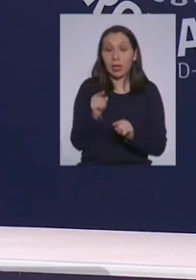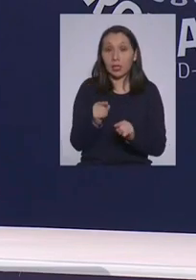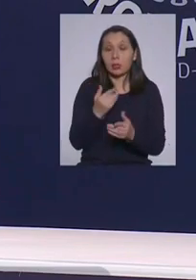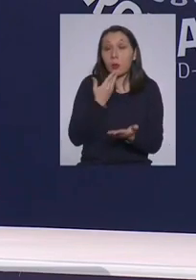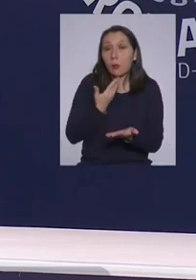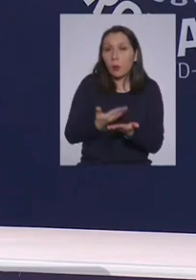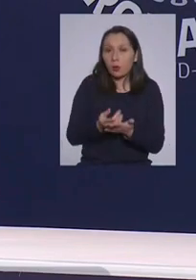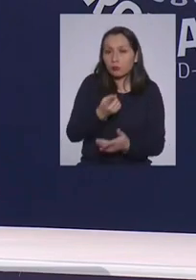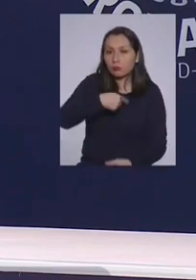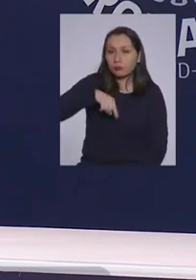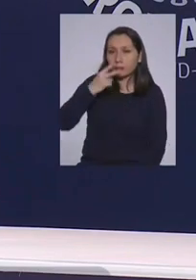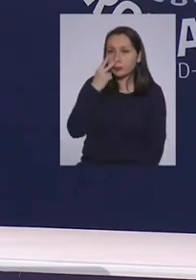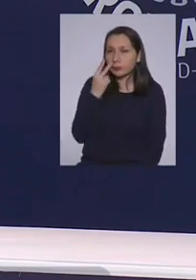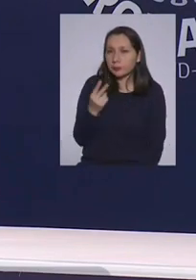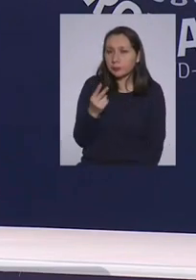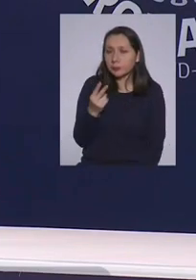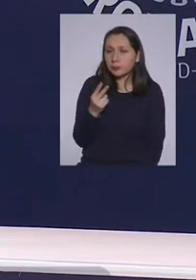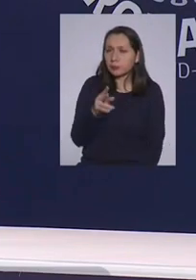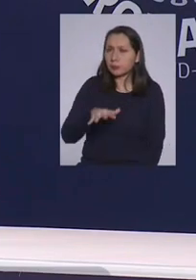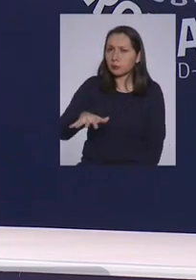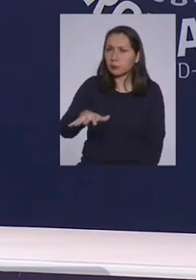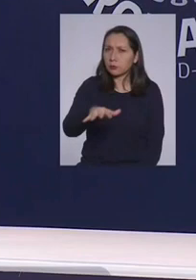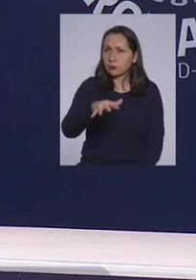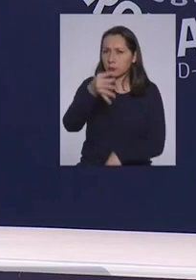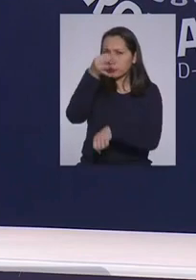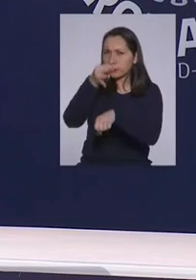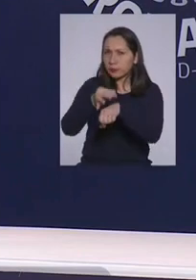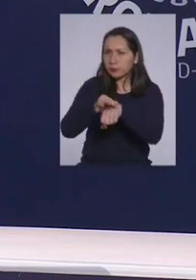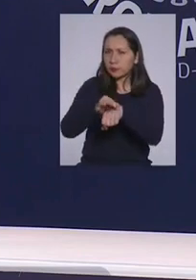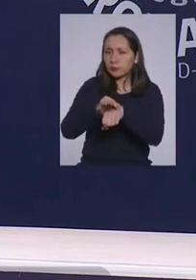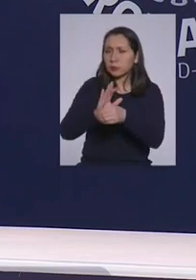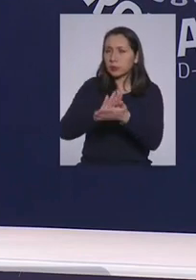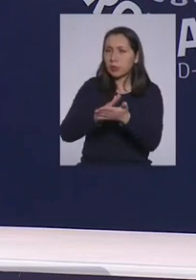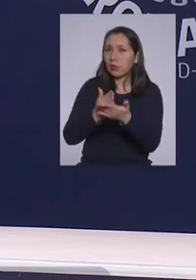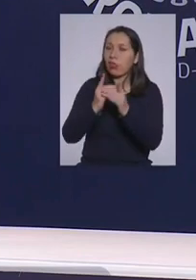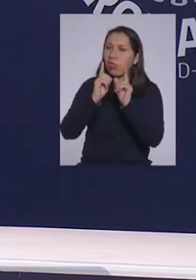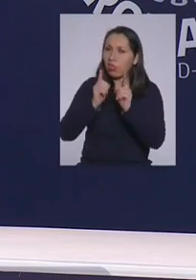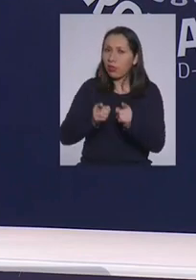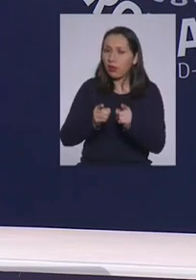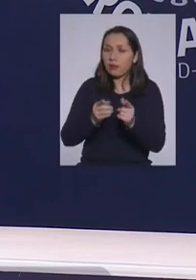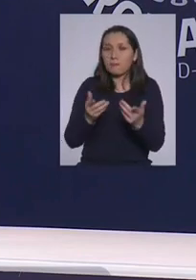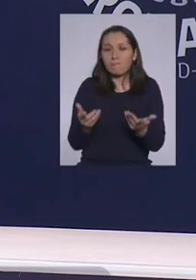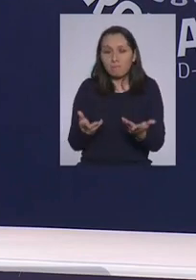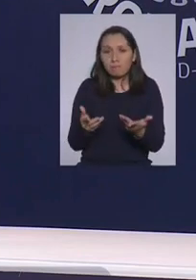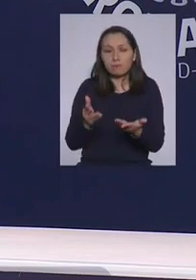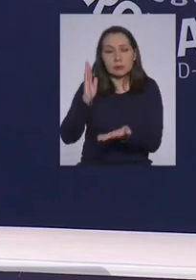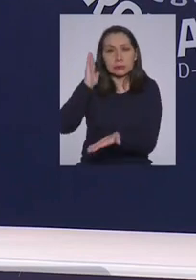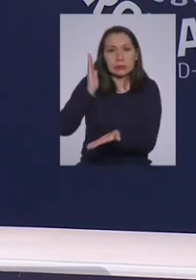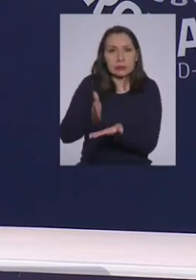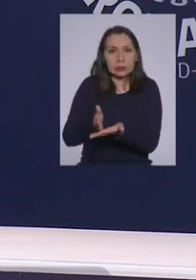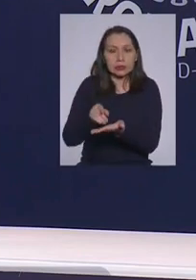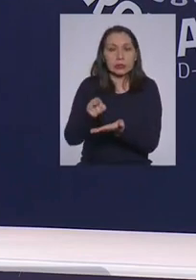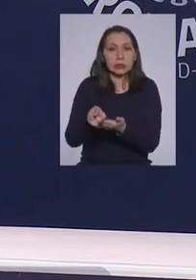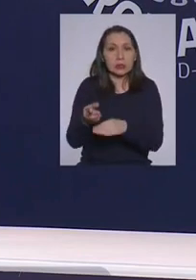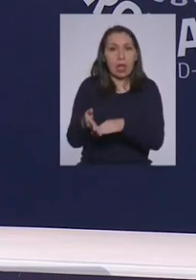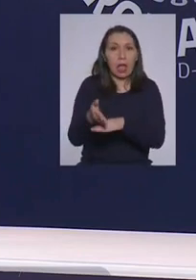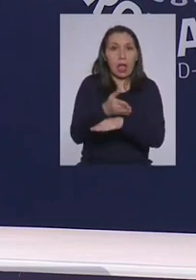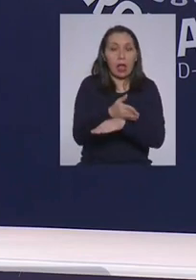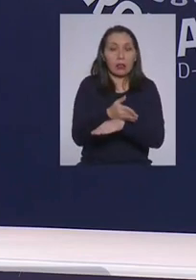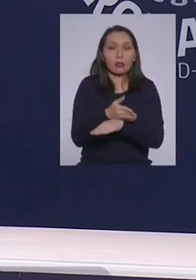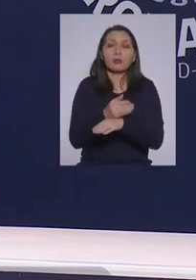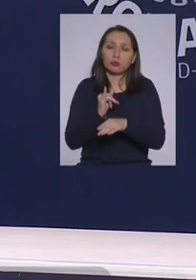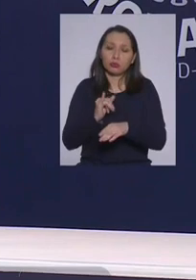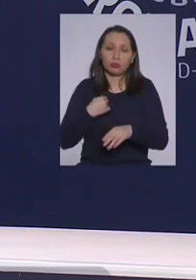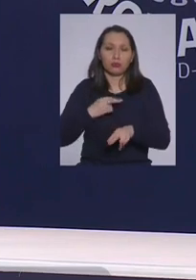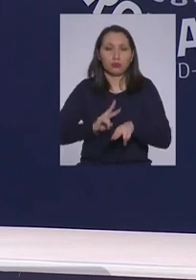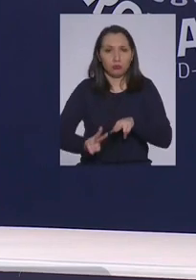la medida que nosotros veamos alguna situación epidemiológica que merece tomar una determinación anticipadamente,